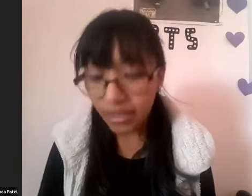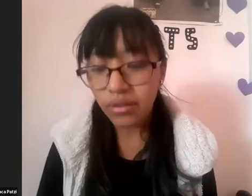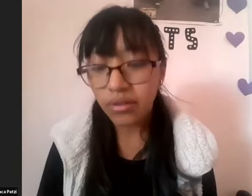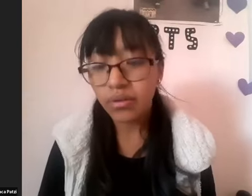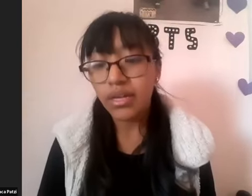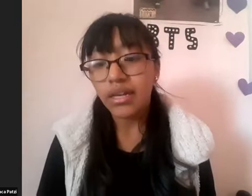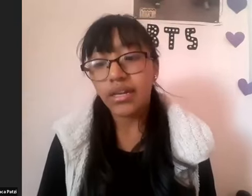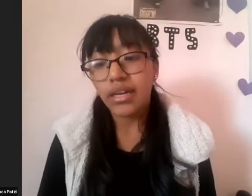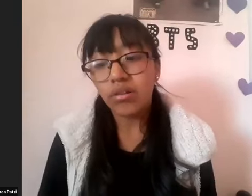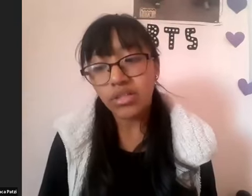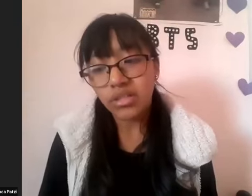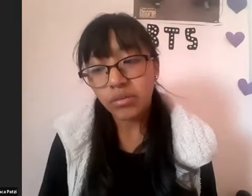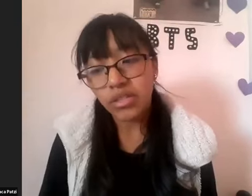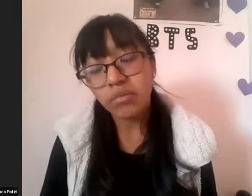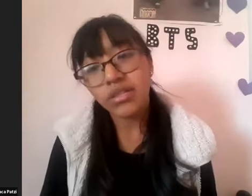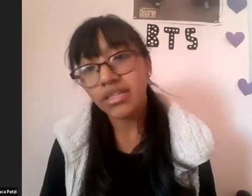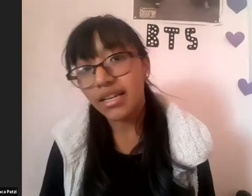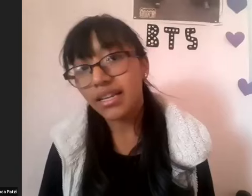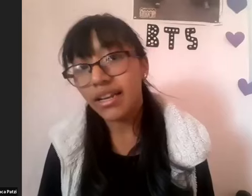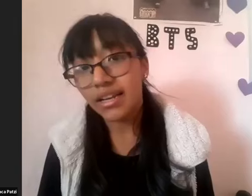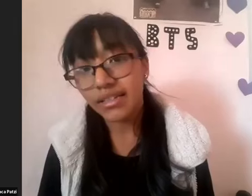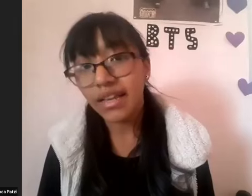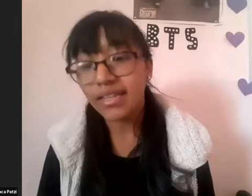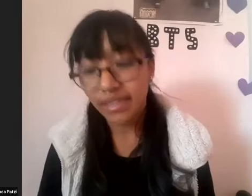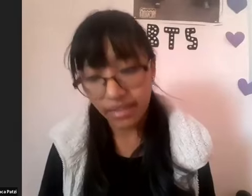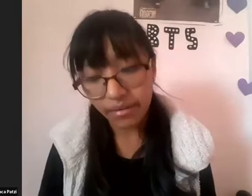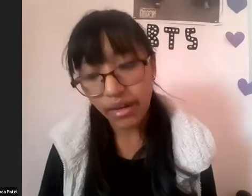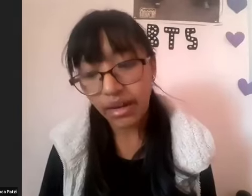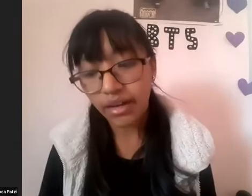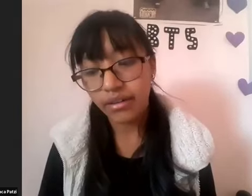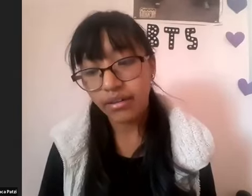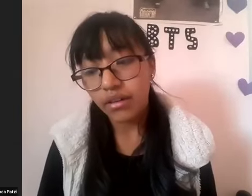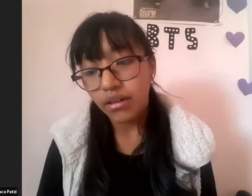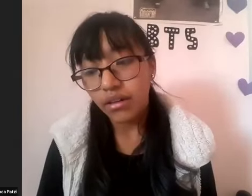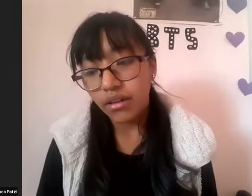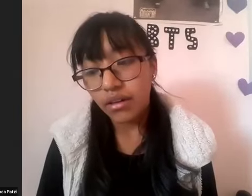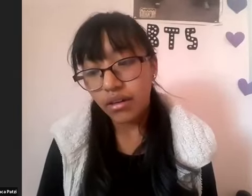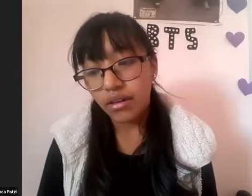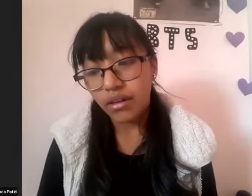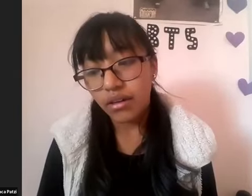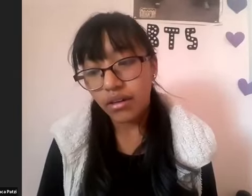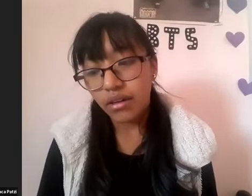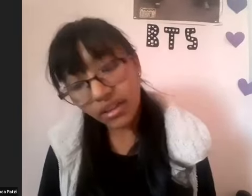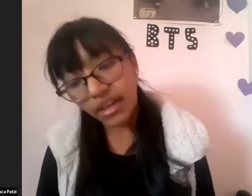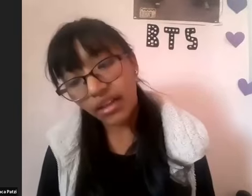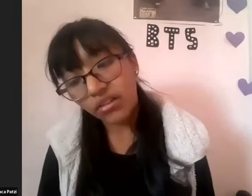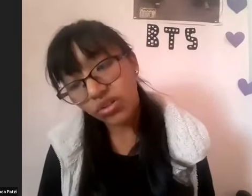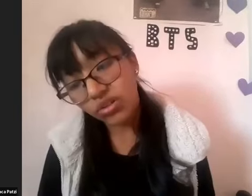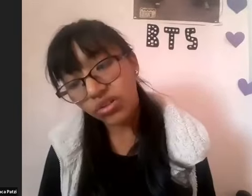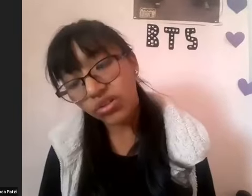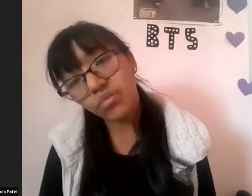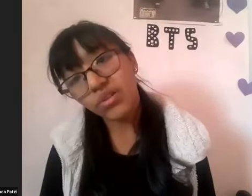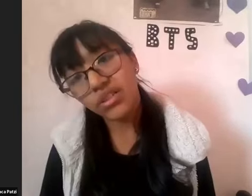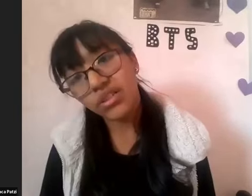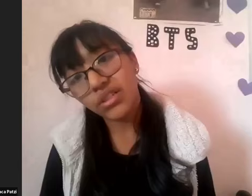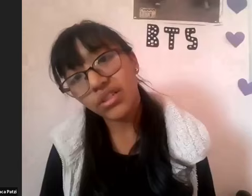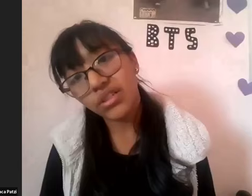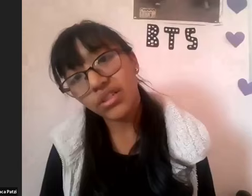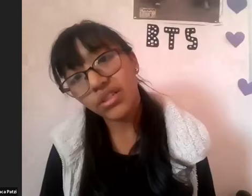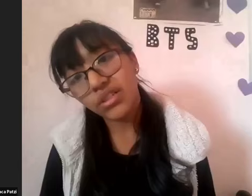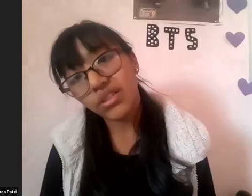sabiendo nos exponemos a la vida en las calles a trabajar recordando que nosotros somos